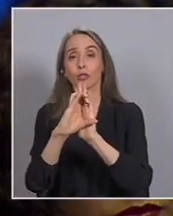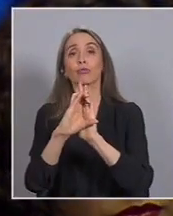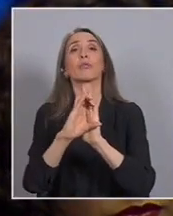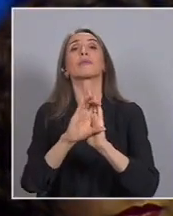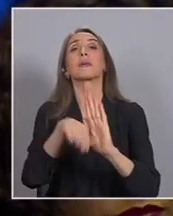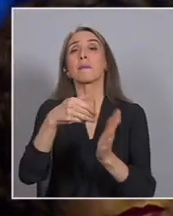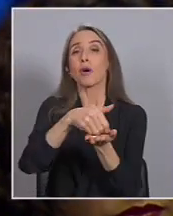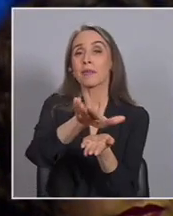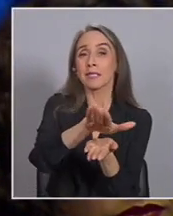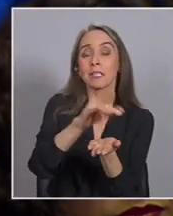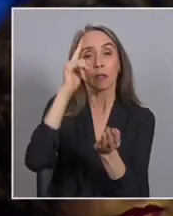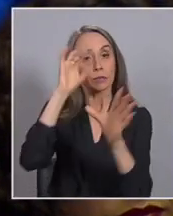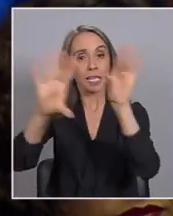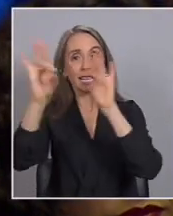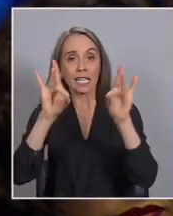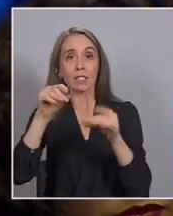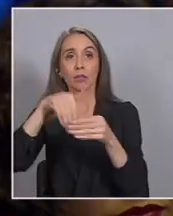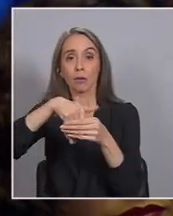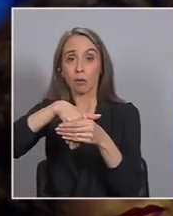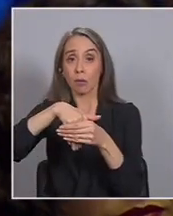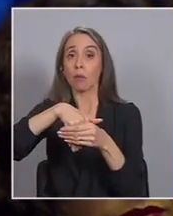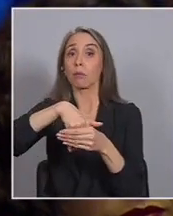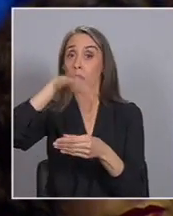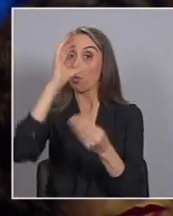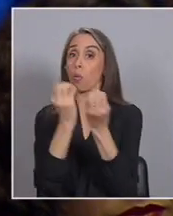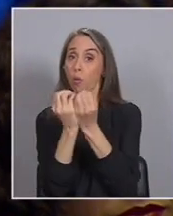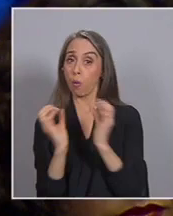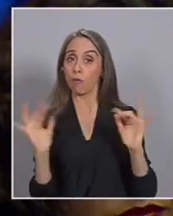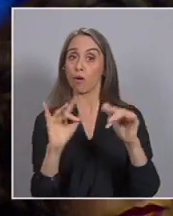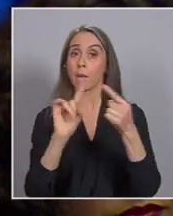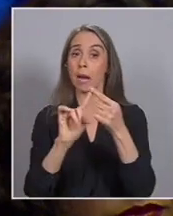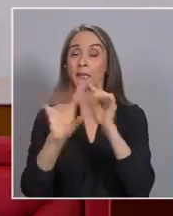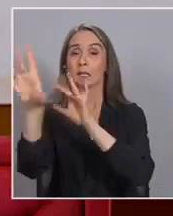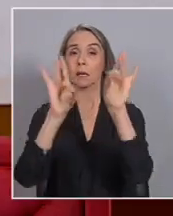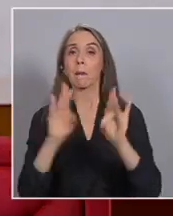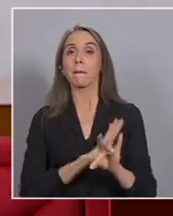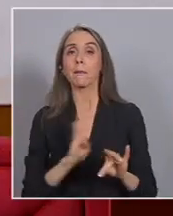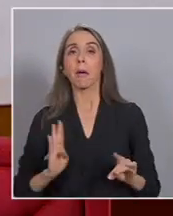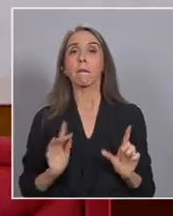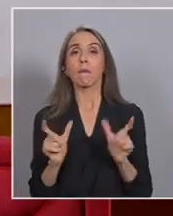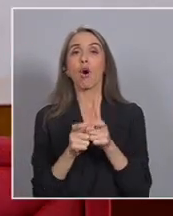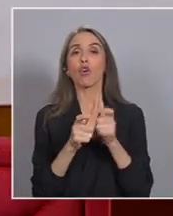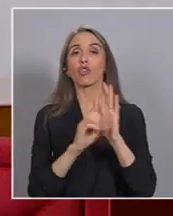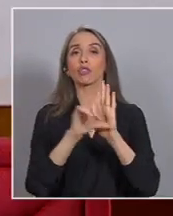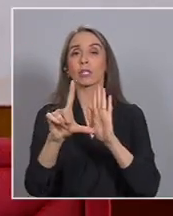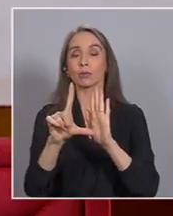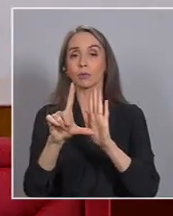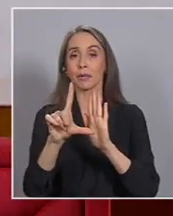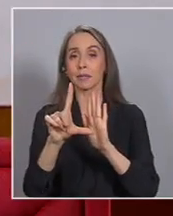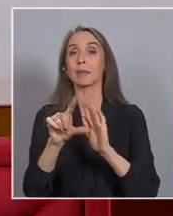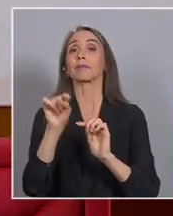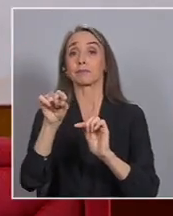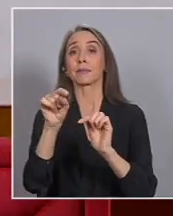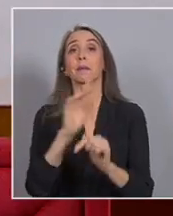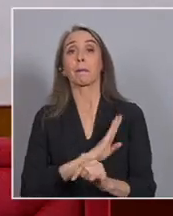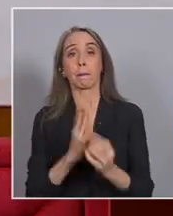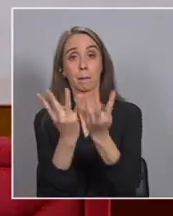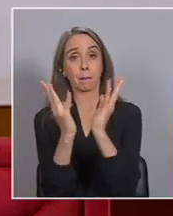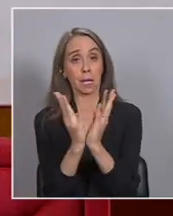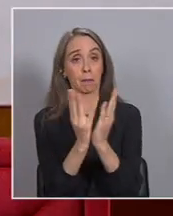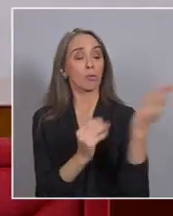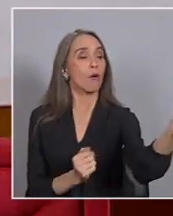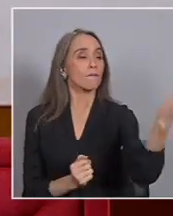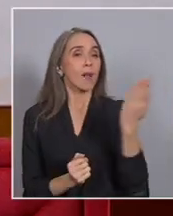nuevas instancias y elegimos con una alta participación al Consejo Constitucional, el cual tendrá ante sí un